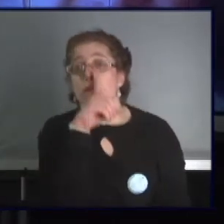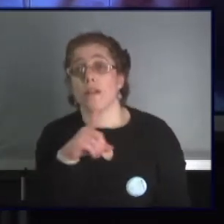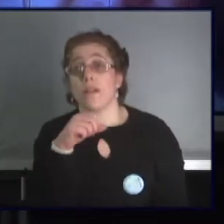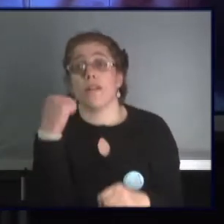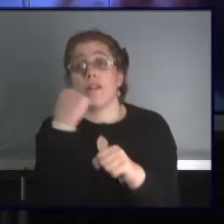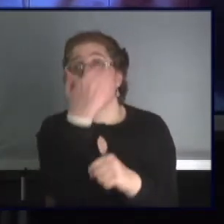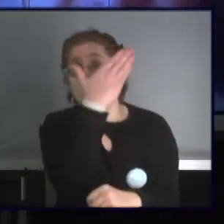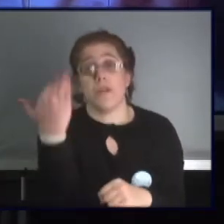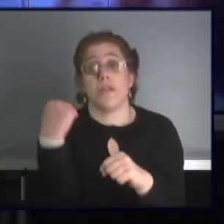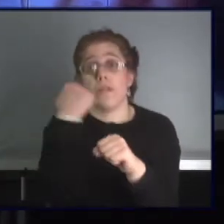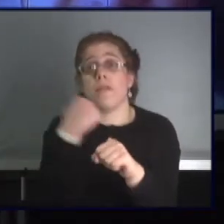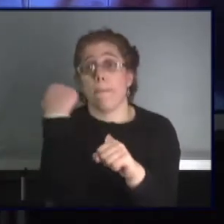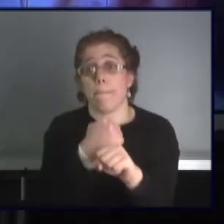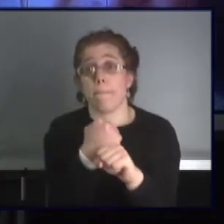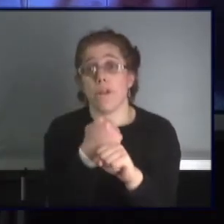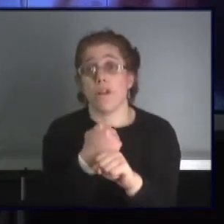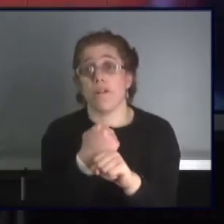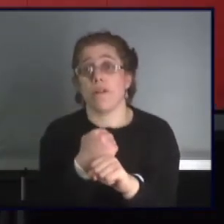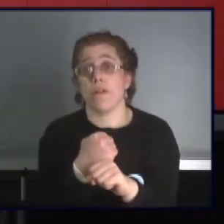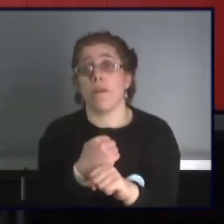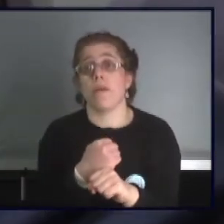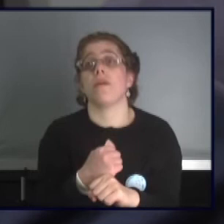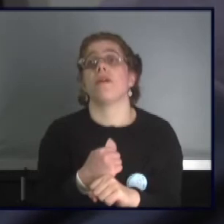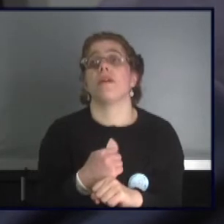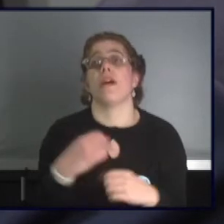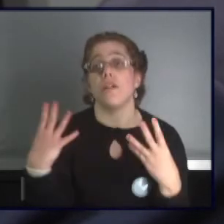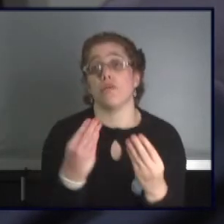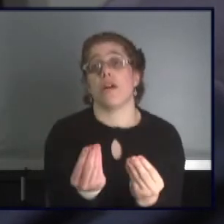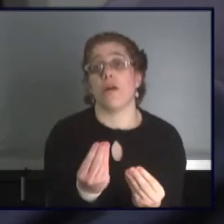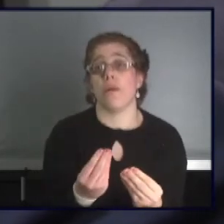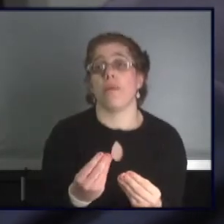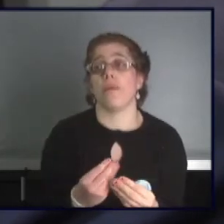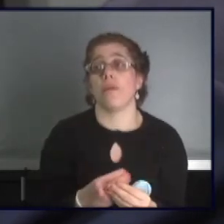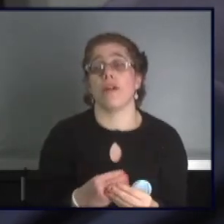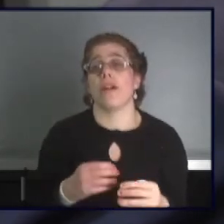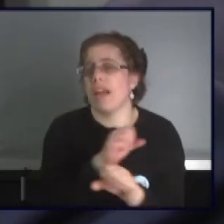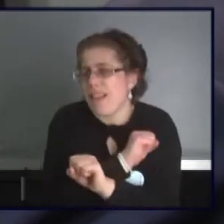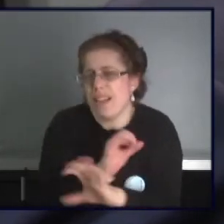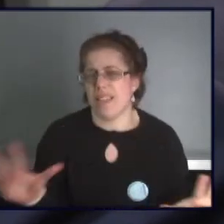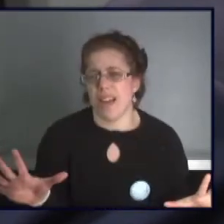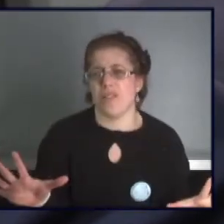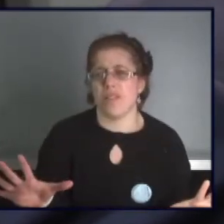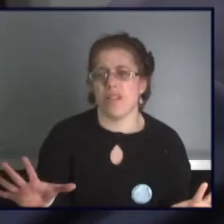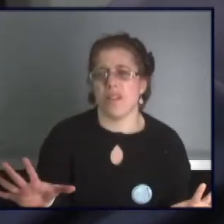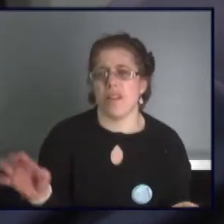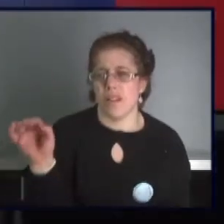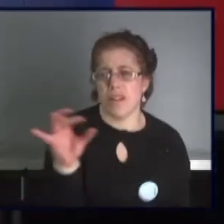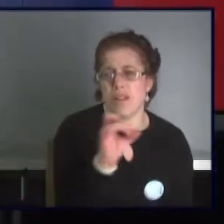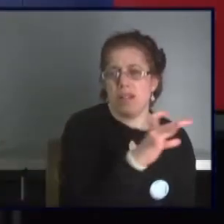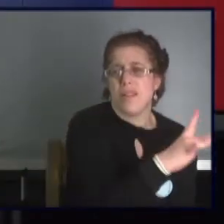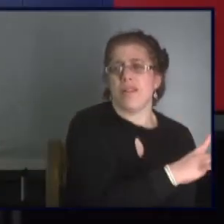que hemos denunciado en forma permanente el desastre que han hecho con el servicio ferroviario